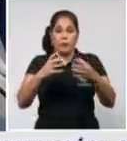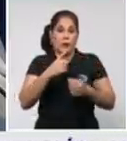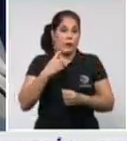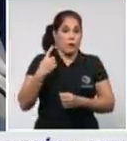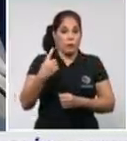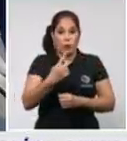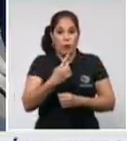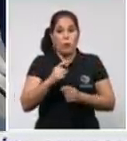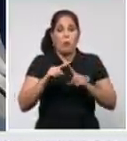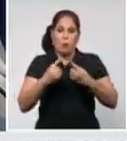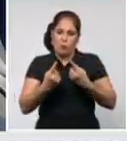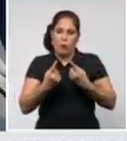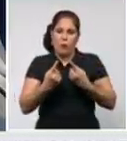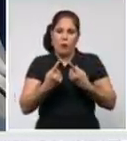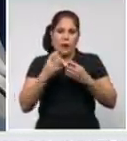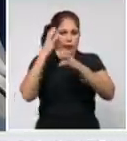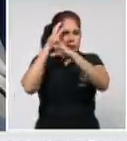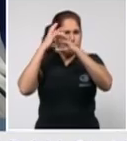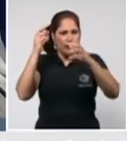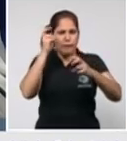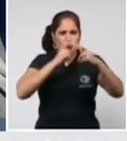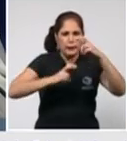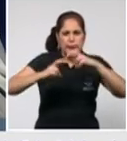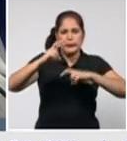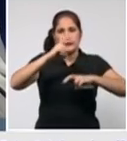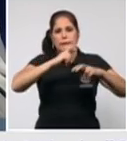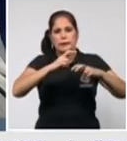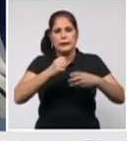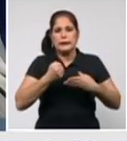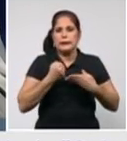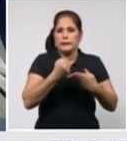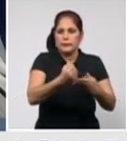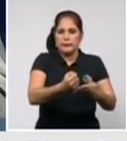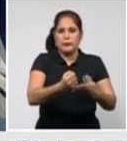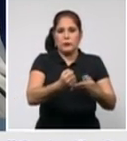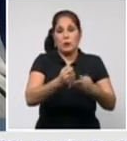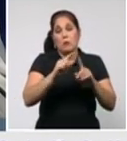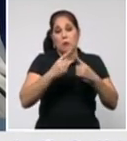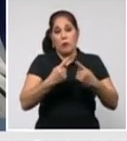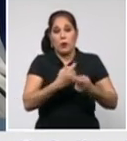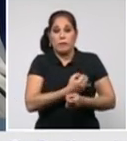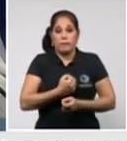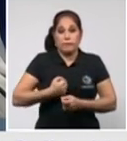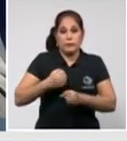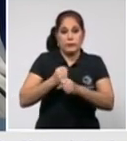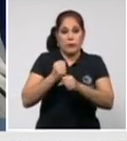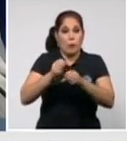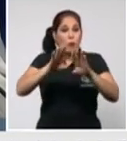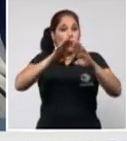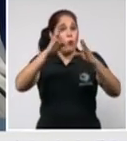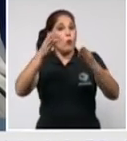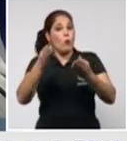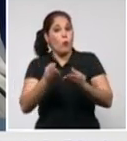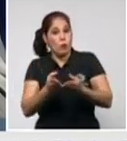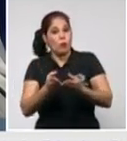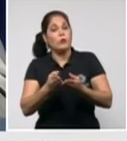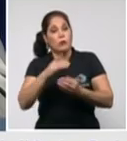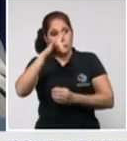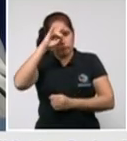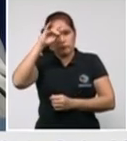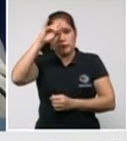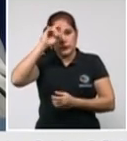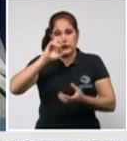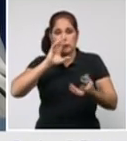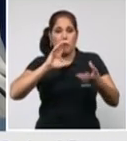dado por su nivel científico, su dedicación, porque realmente en el mundo sí se describen complicaciones